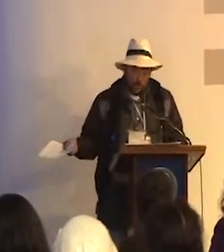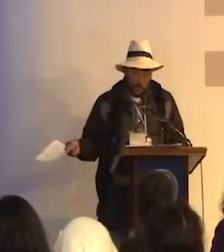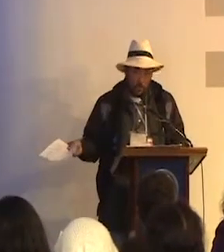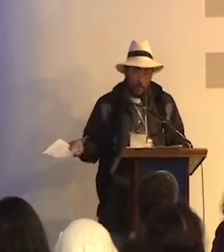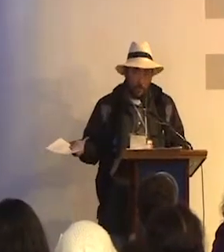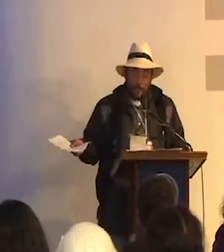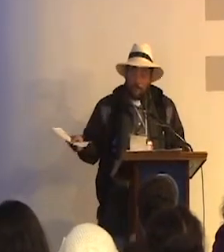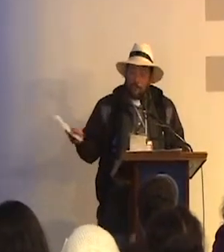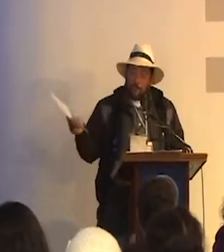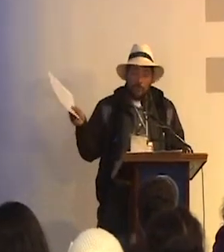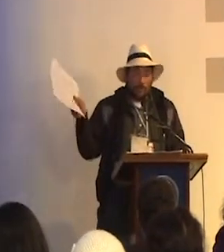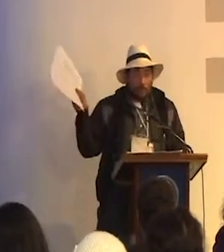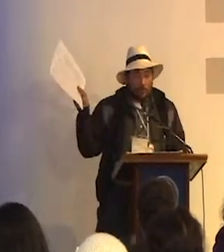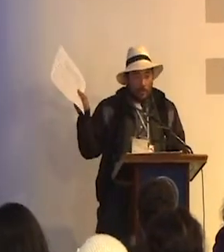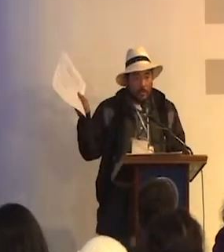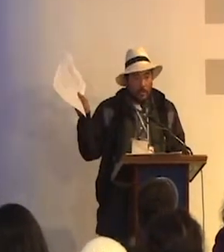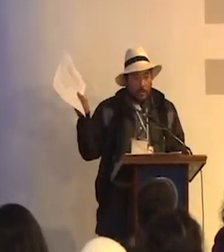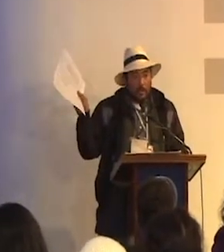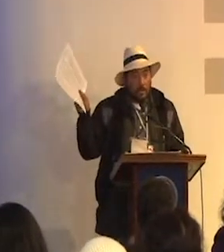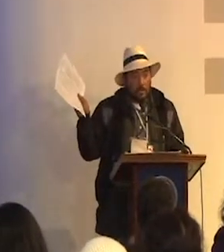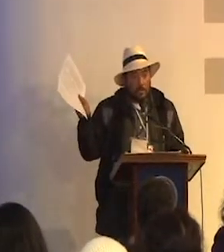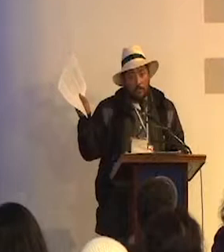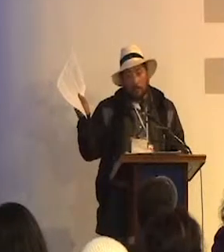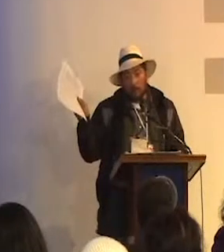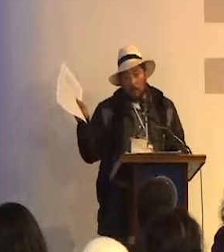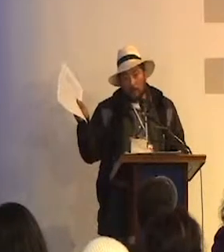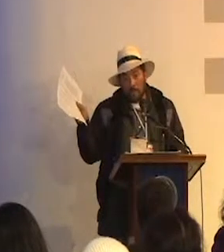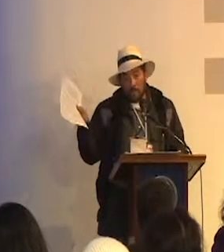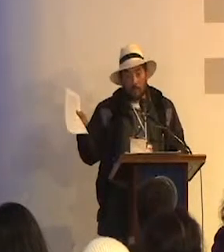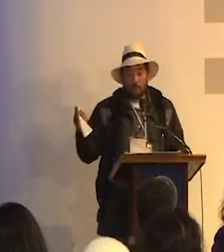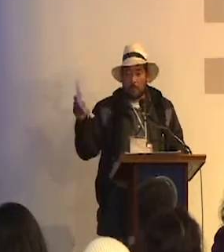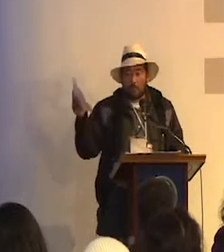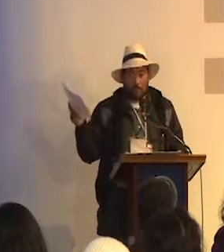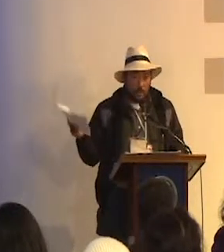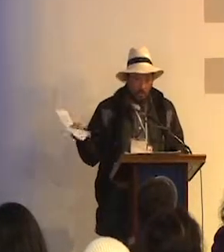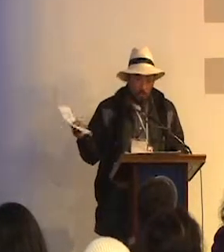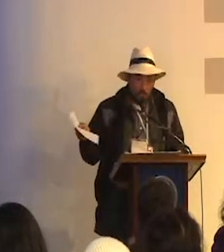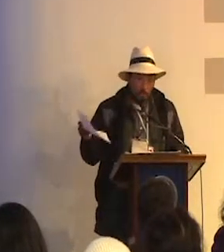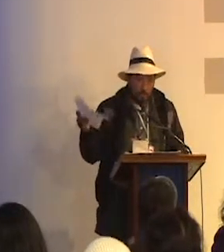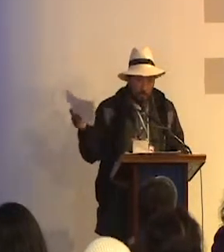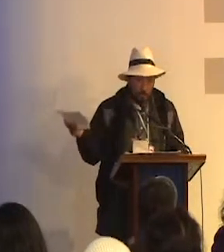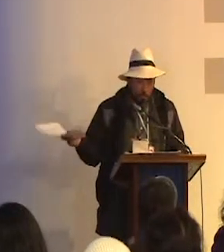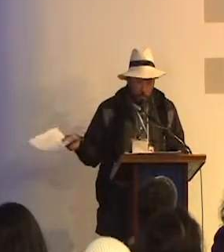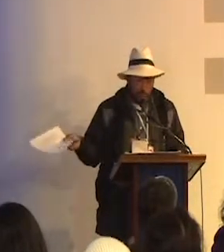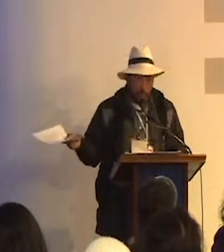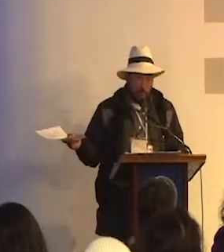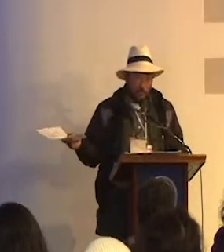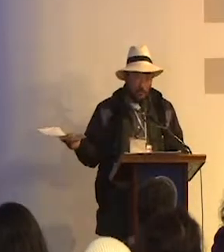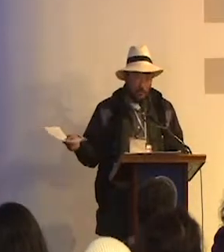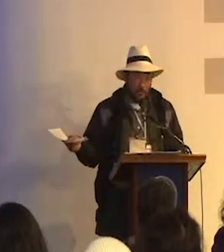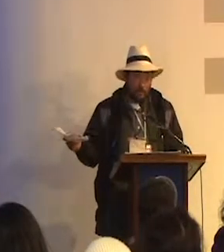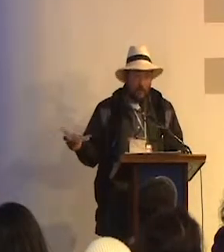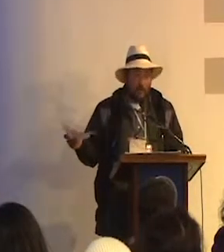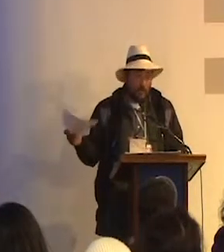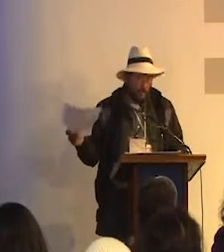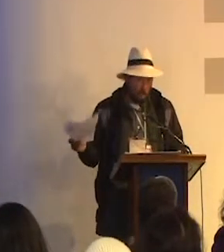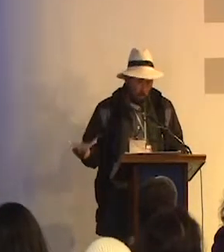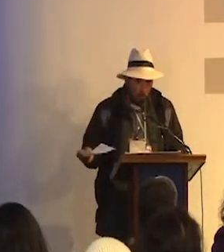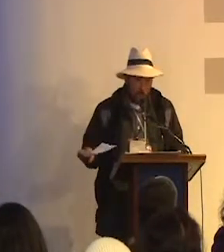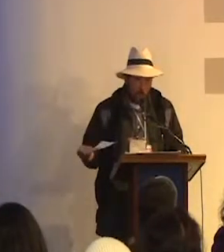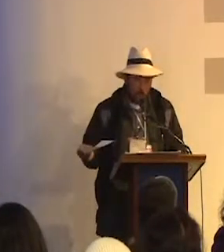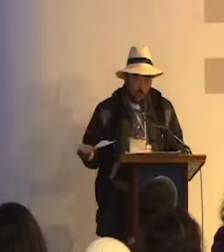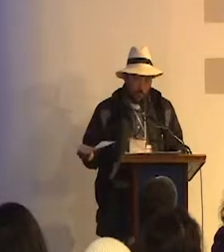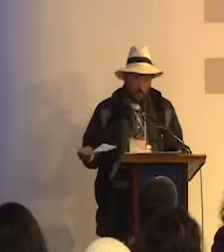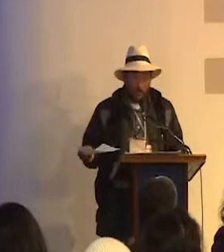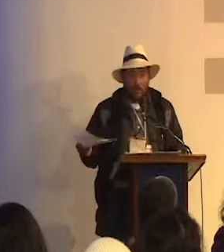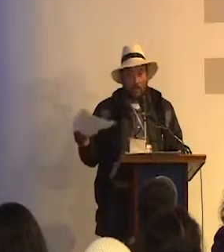nosotros teníamos de todo en nuestras tierras. Entonces, el 23 nos tocó retirarnos porque desafortunadamente nos metieron infiltrados en la movilización